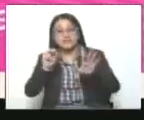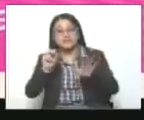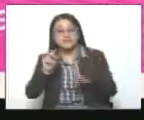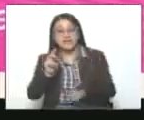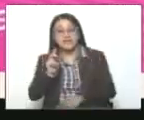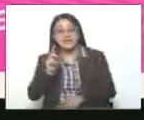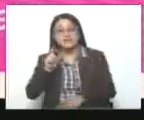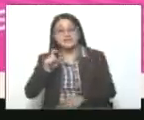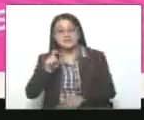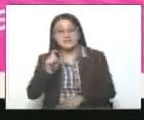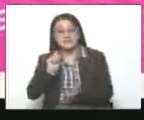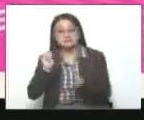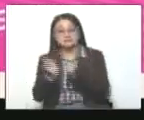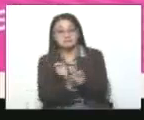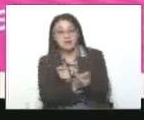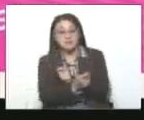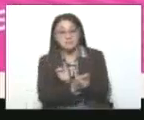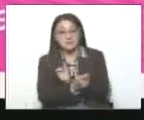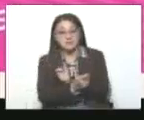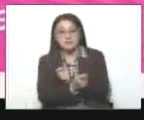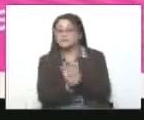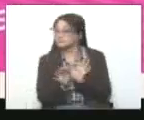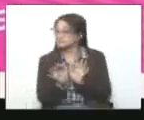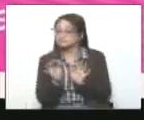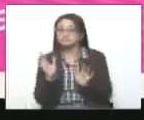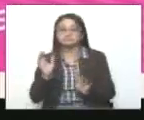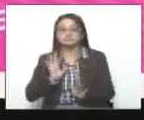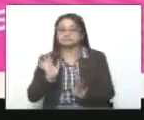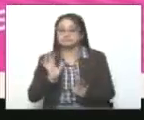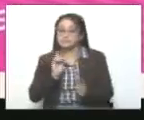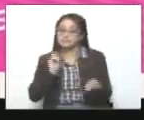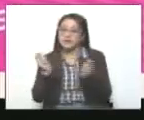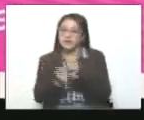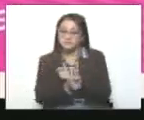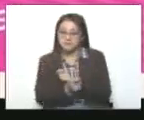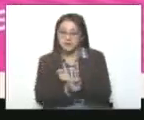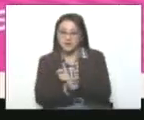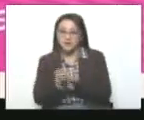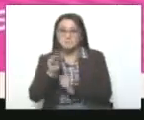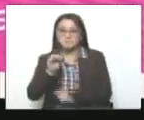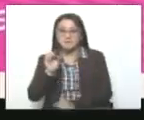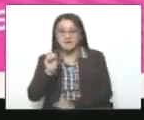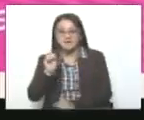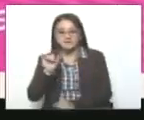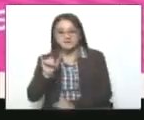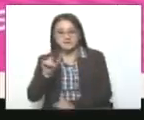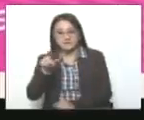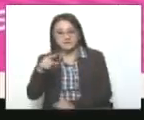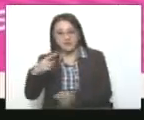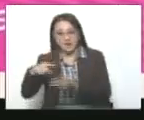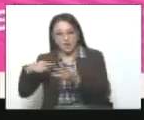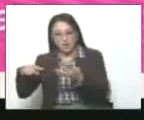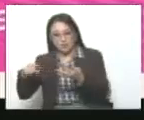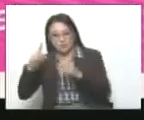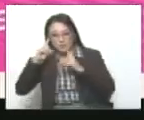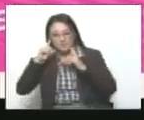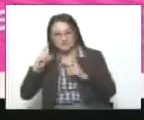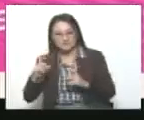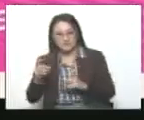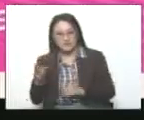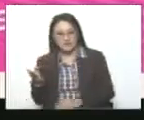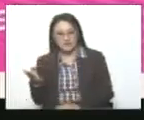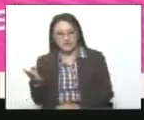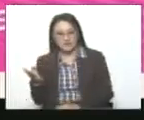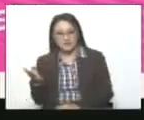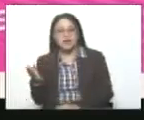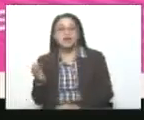poner sangre nueva, pones sangre nueva y Messi, Ronaldo y Mbappé